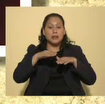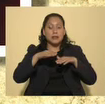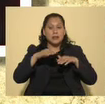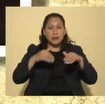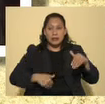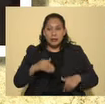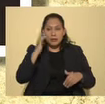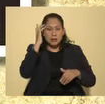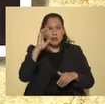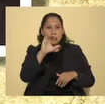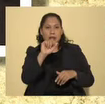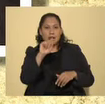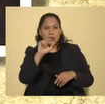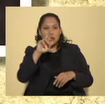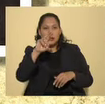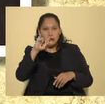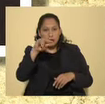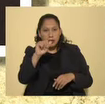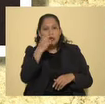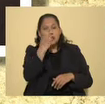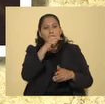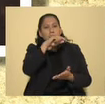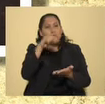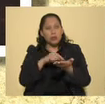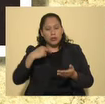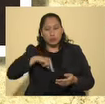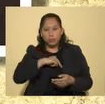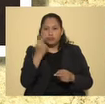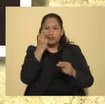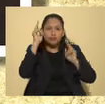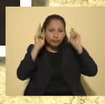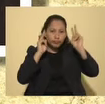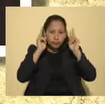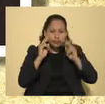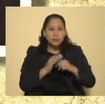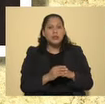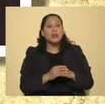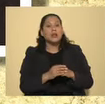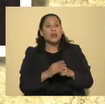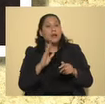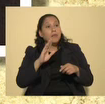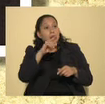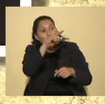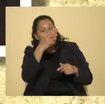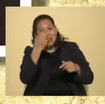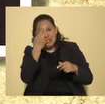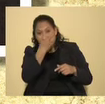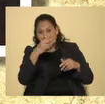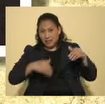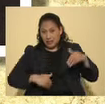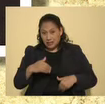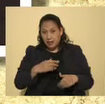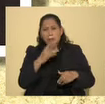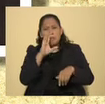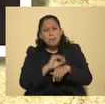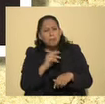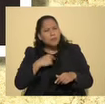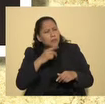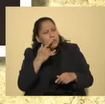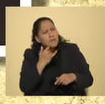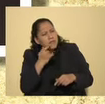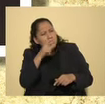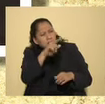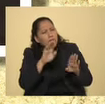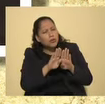Catarina de suyo es un lugar que hay que visitar, porque generalmente ir a un teatro así te permite ver unas propuestas con